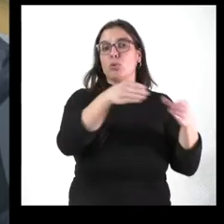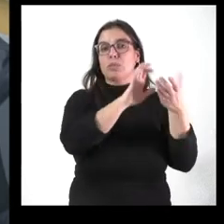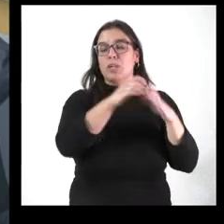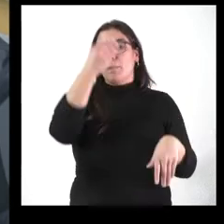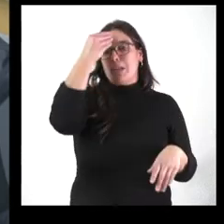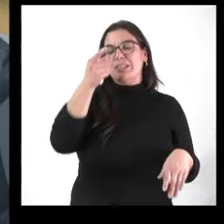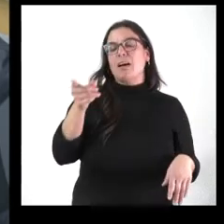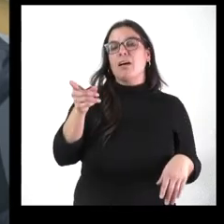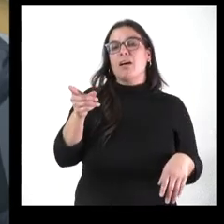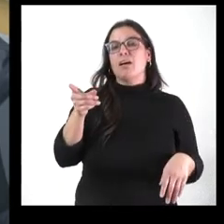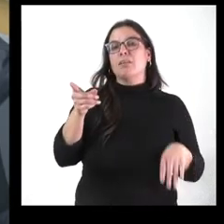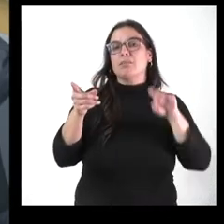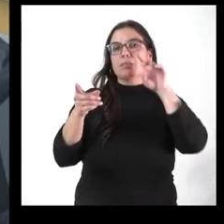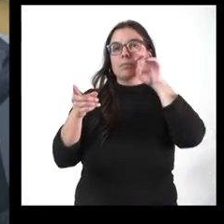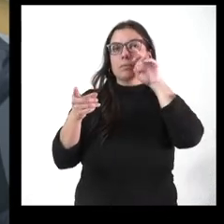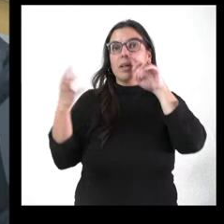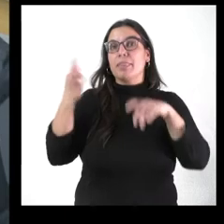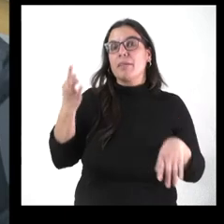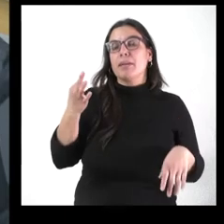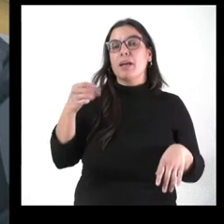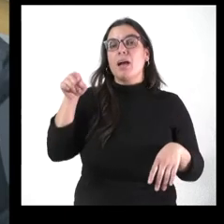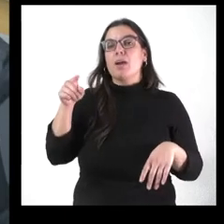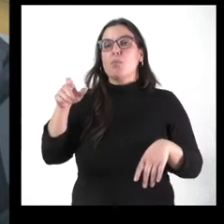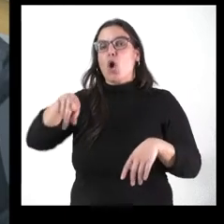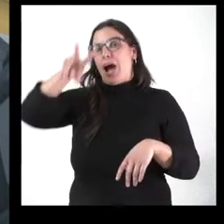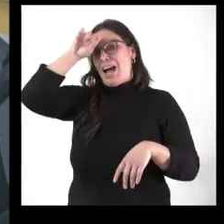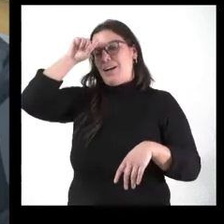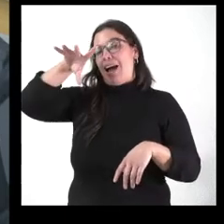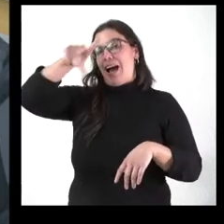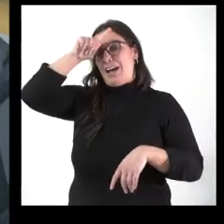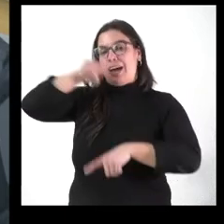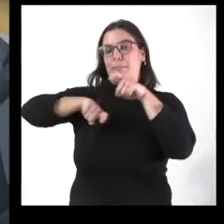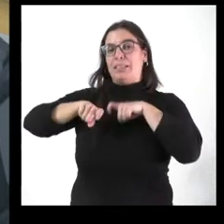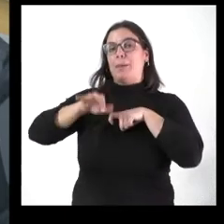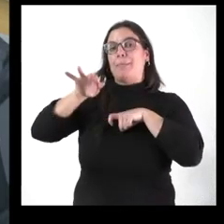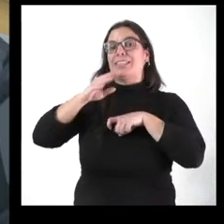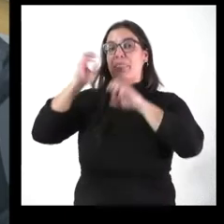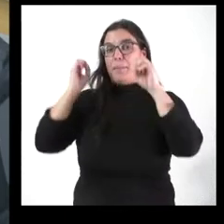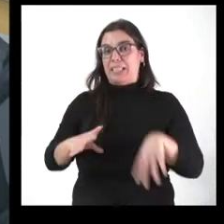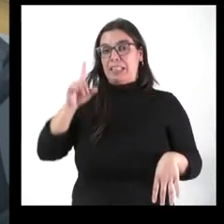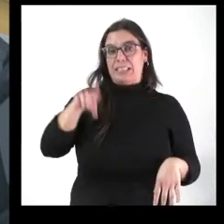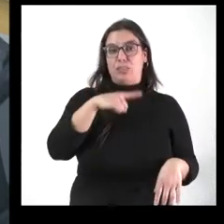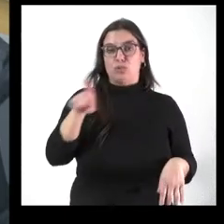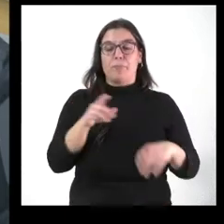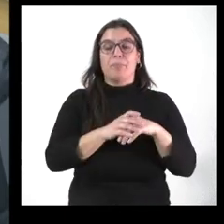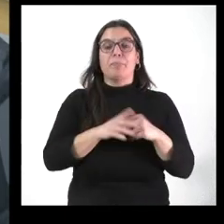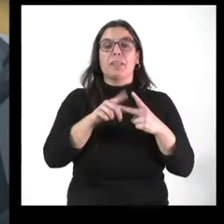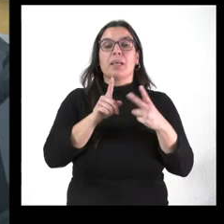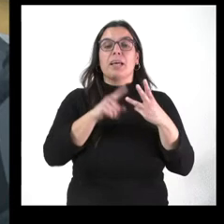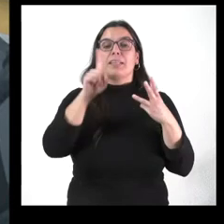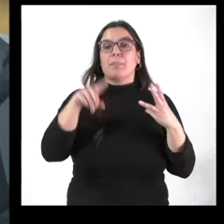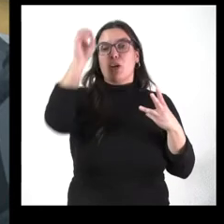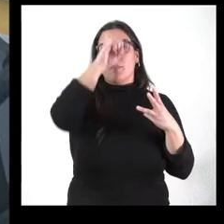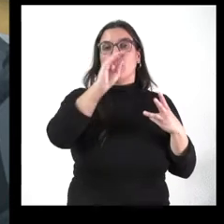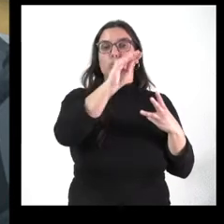que debería dar Un paso atrás la ministra y dimitir y quería que valorara también la decisión de